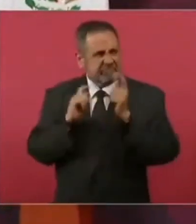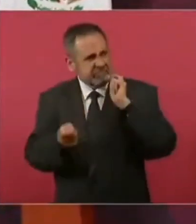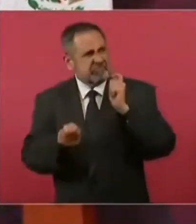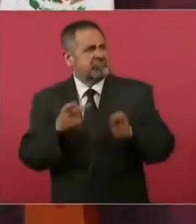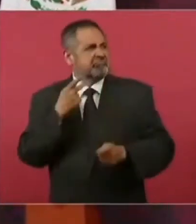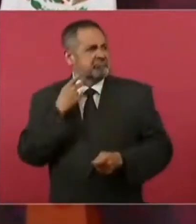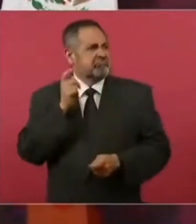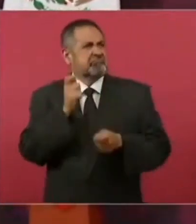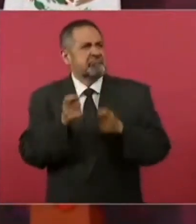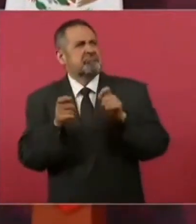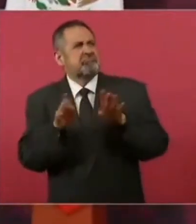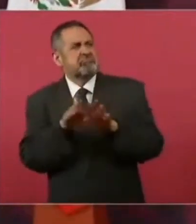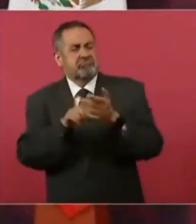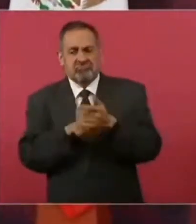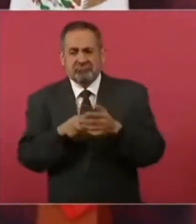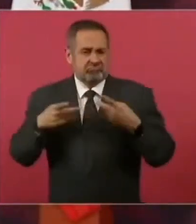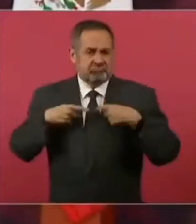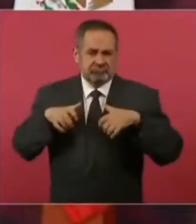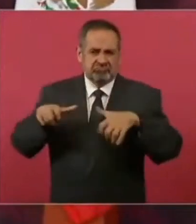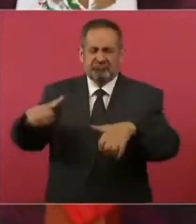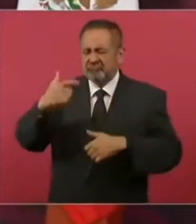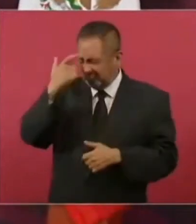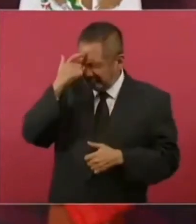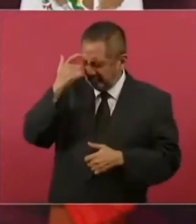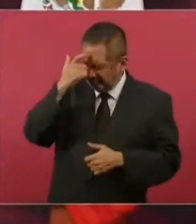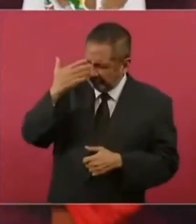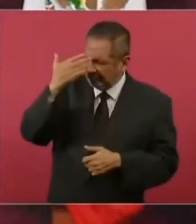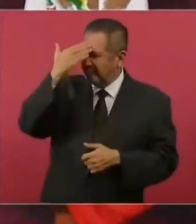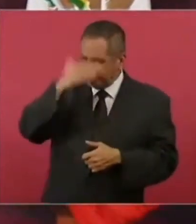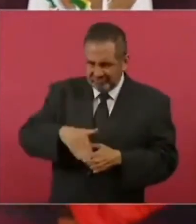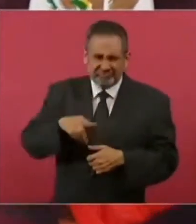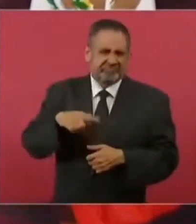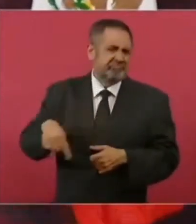Es un pueblo muy consciente,